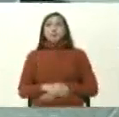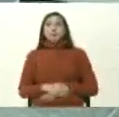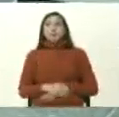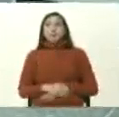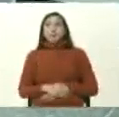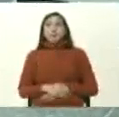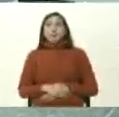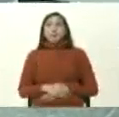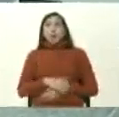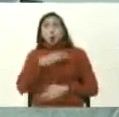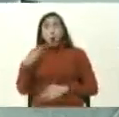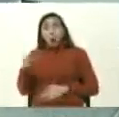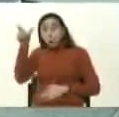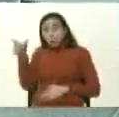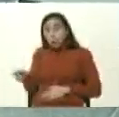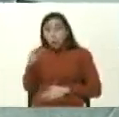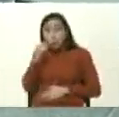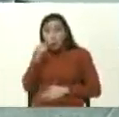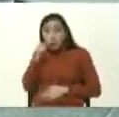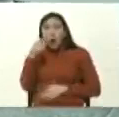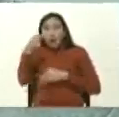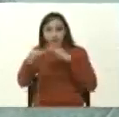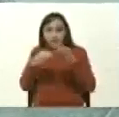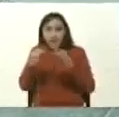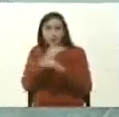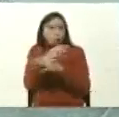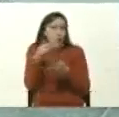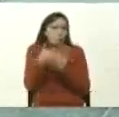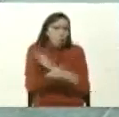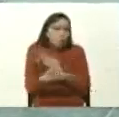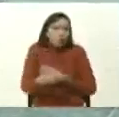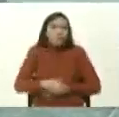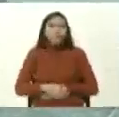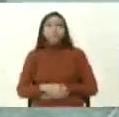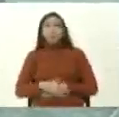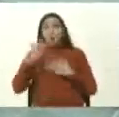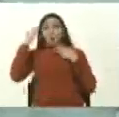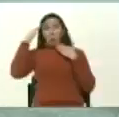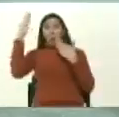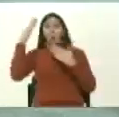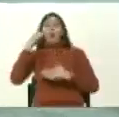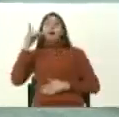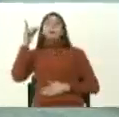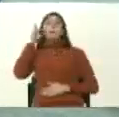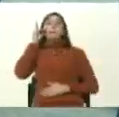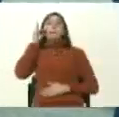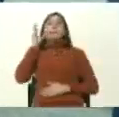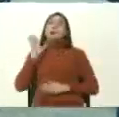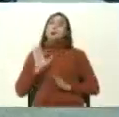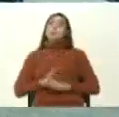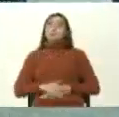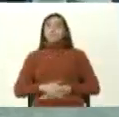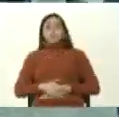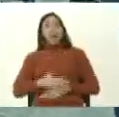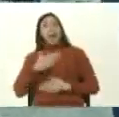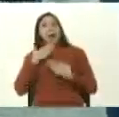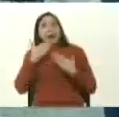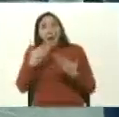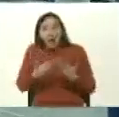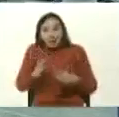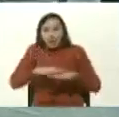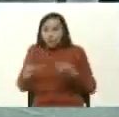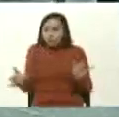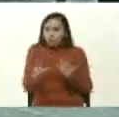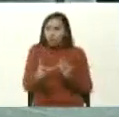le va a explicar de qué se trata el juego. Hola, vicepresidenta. Hola. Bueno, primero que nada, gracias por este espacio